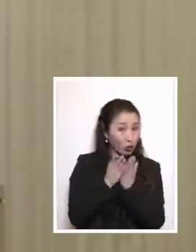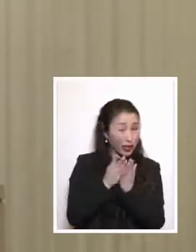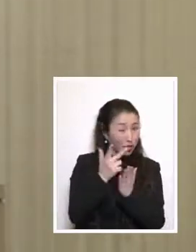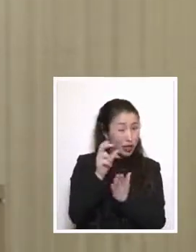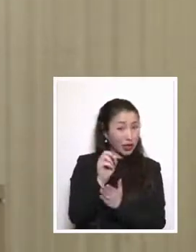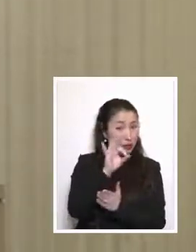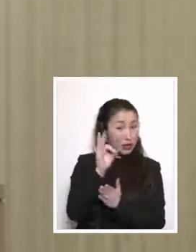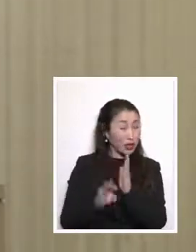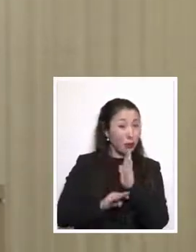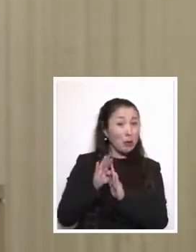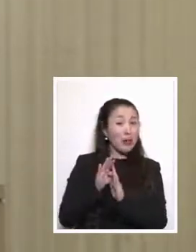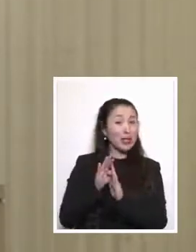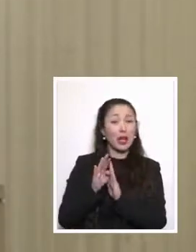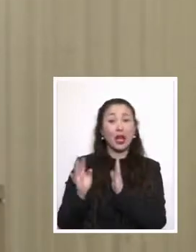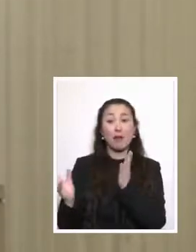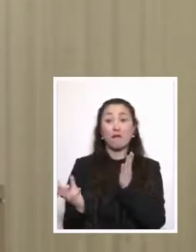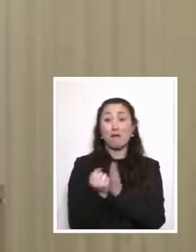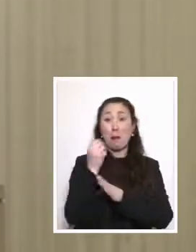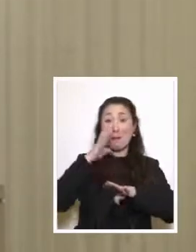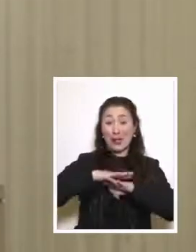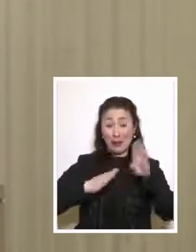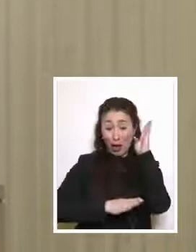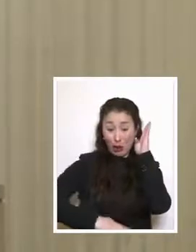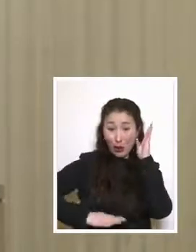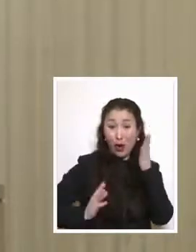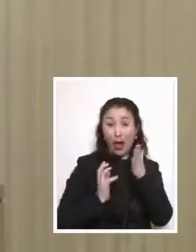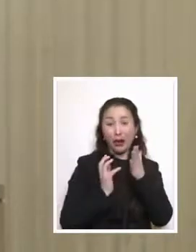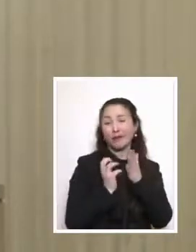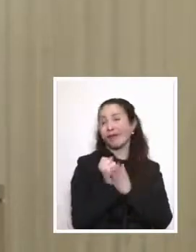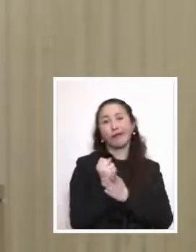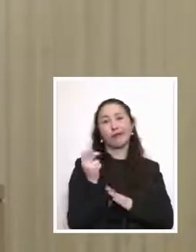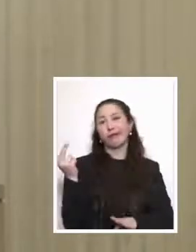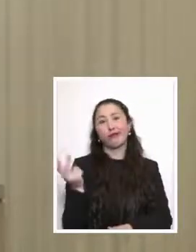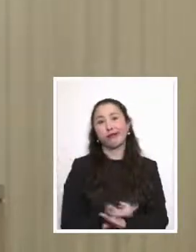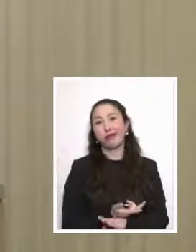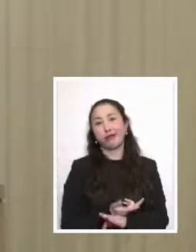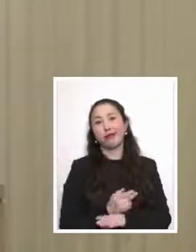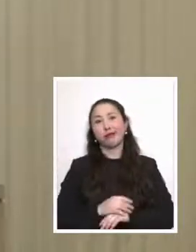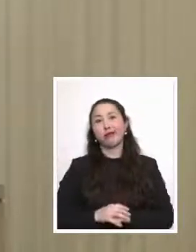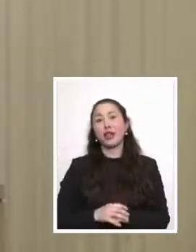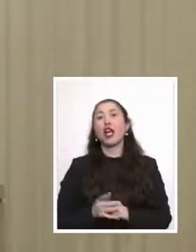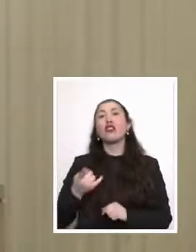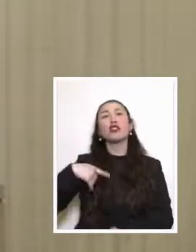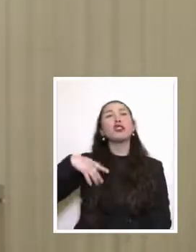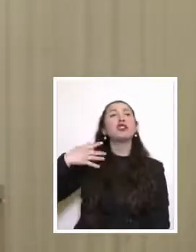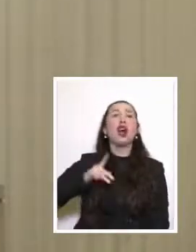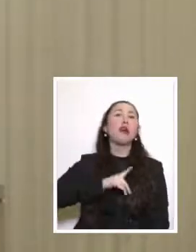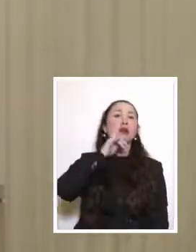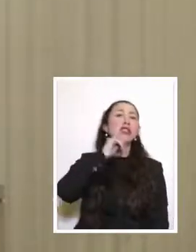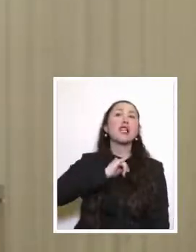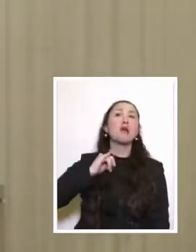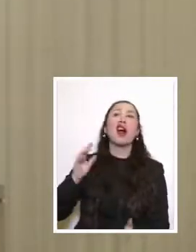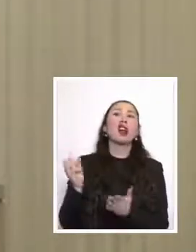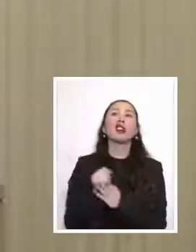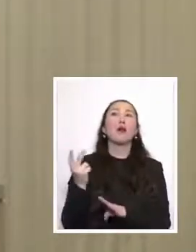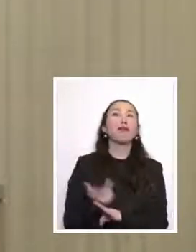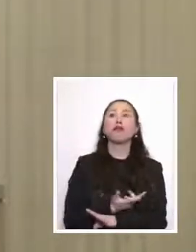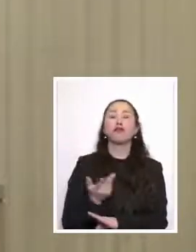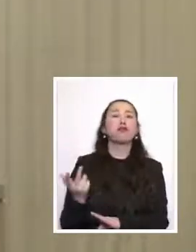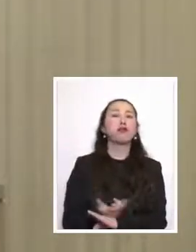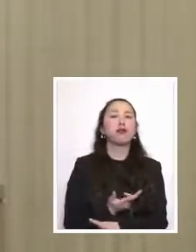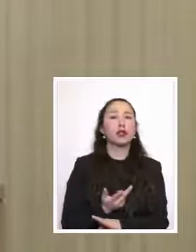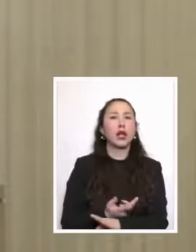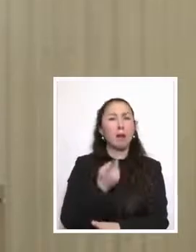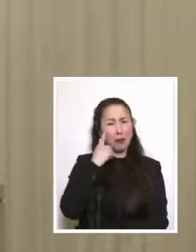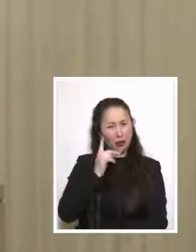no alcanzan el mínimo en matemáticas. ¿Okay? Sé que estamos acostumbrados a estas cifras, ¿no?, pero aquí está la cuestión, no